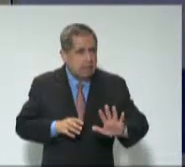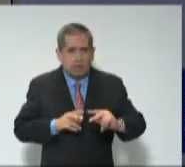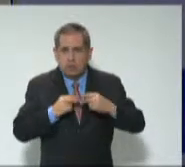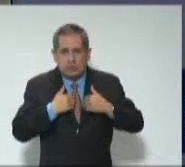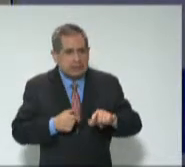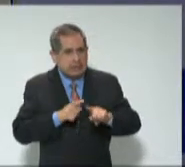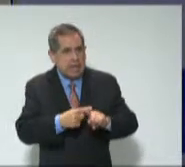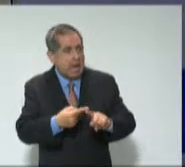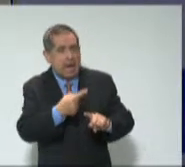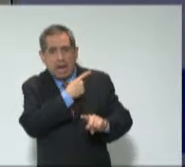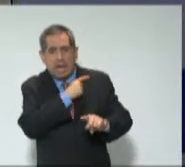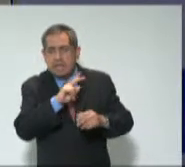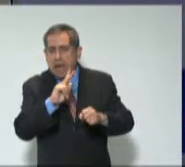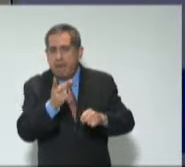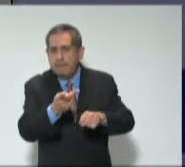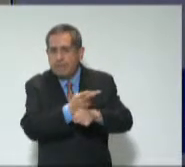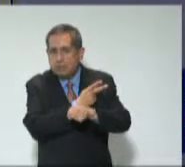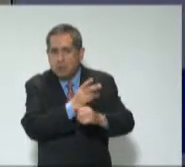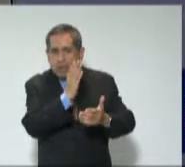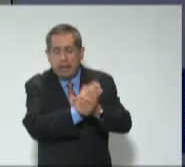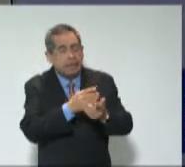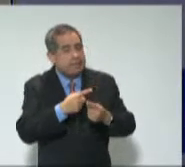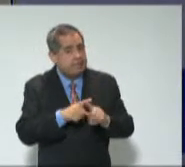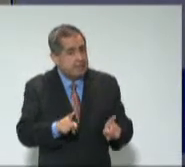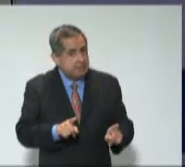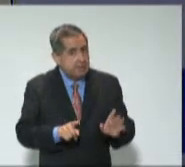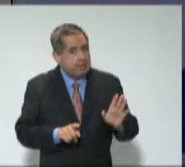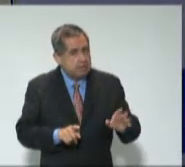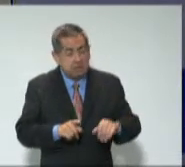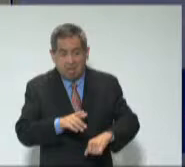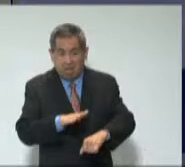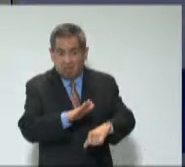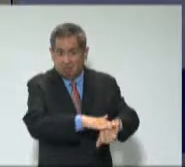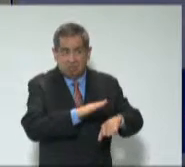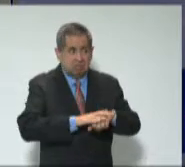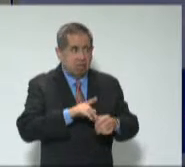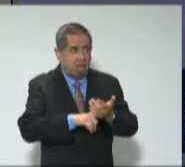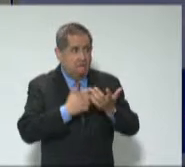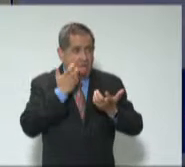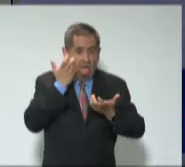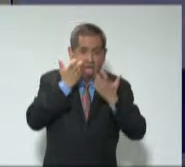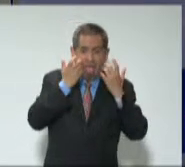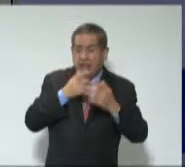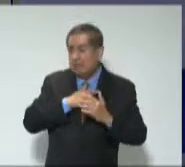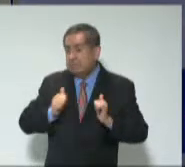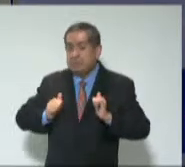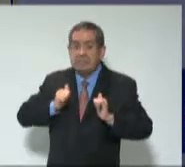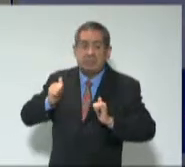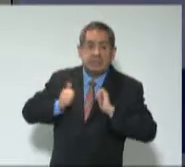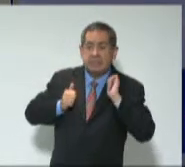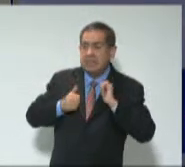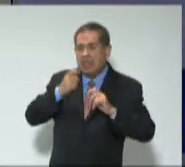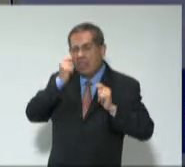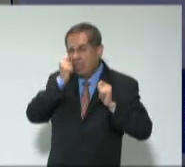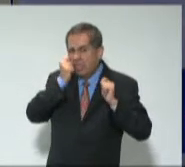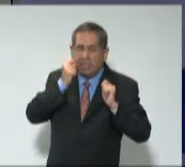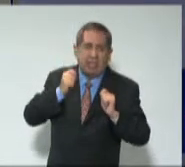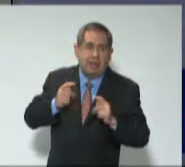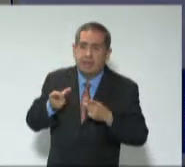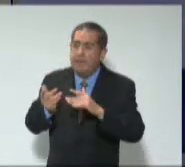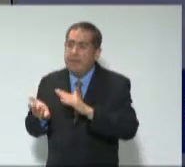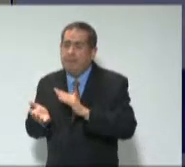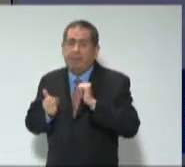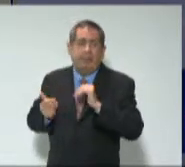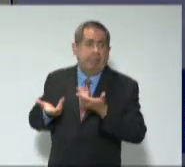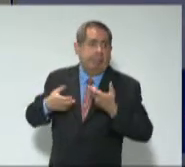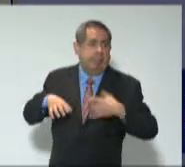viejo régimen ya acabó a todos esos que han especulado con la tragedia que nos han vendido eh de